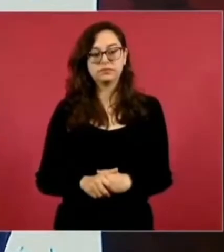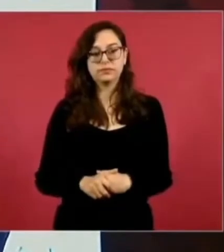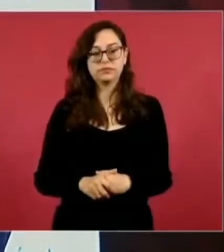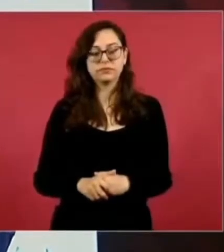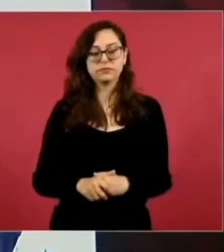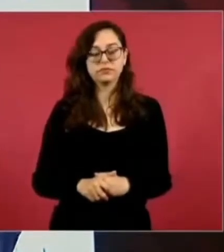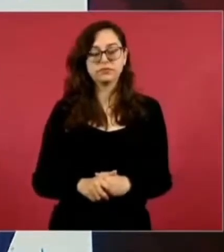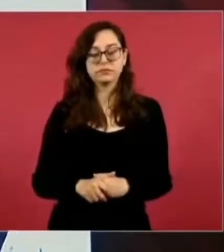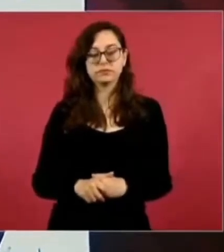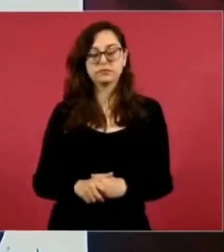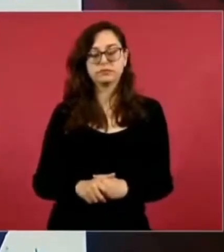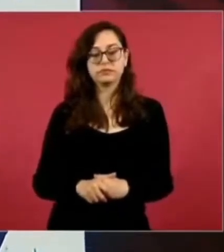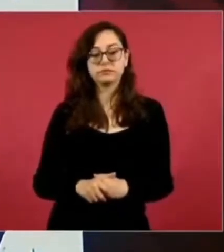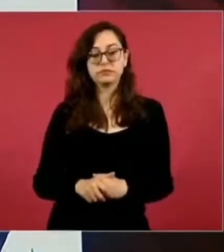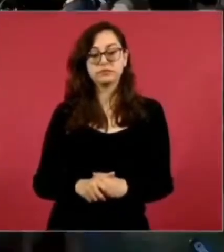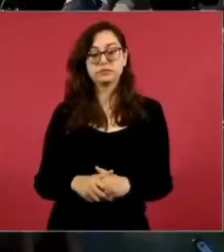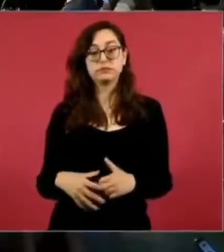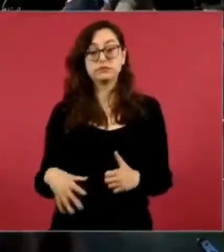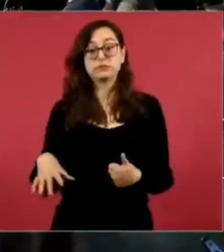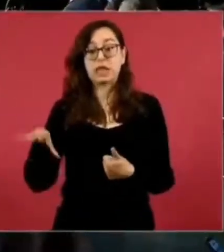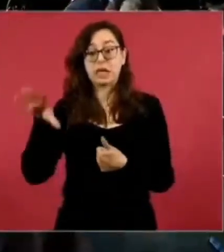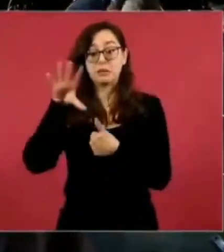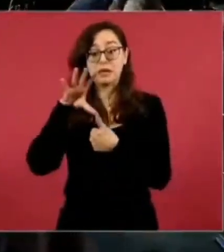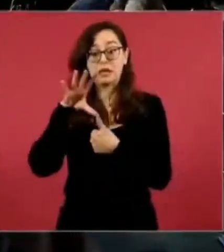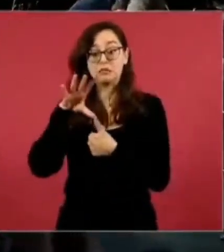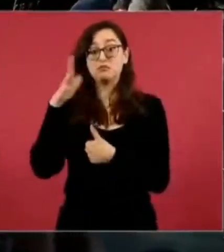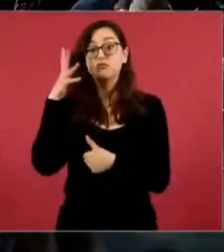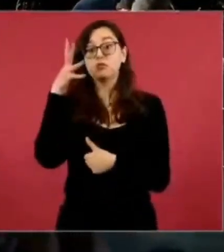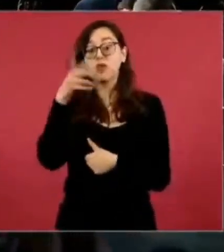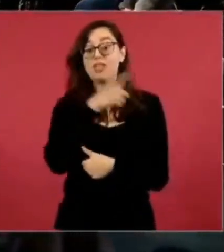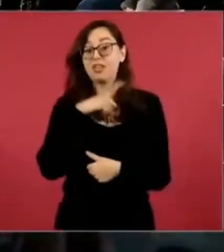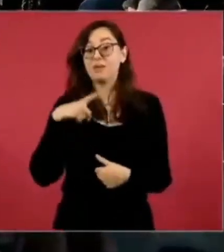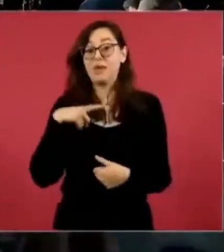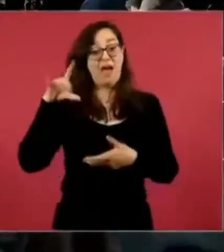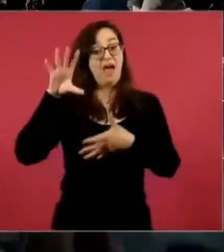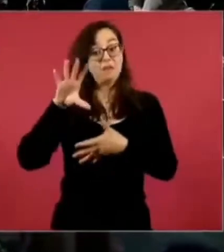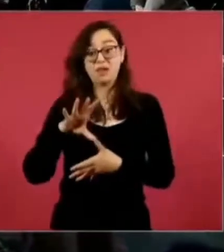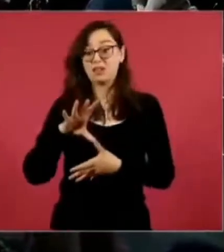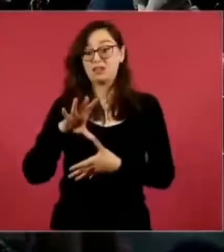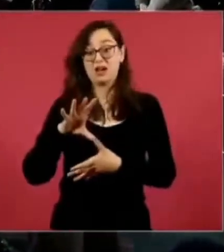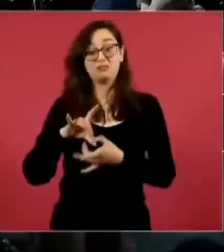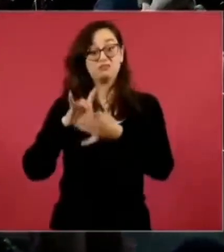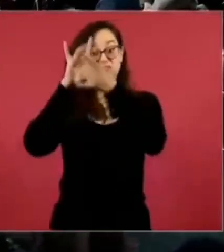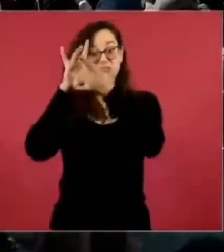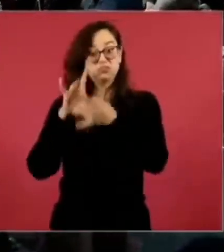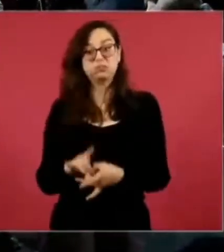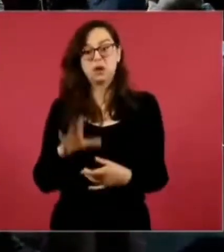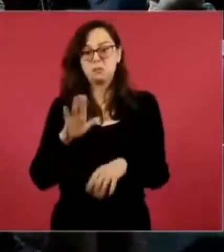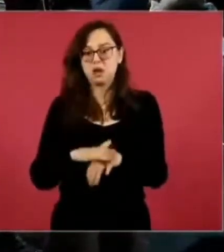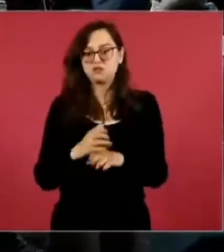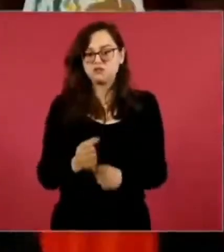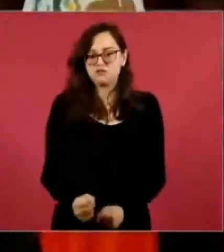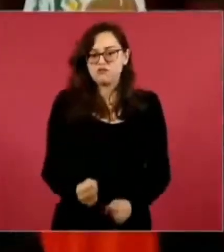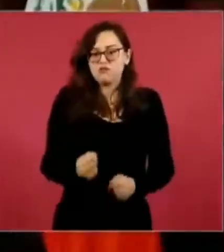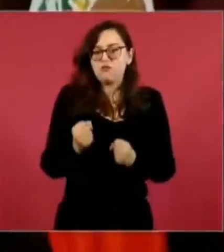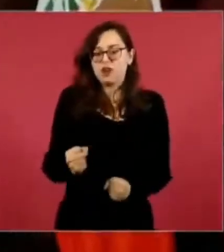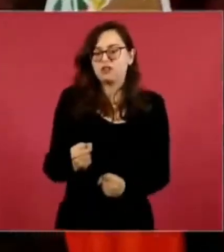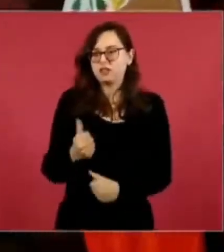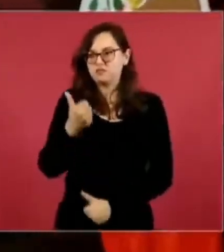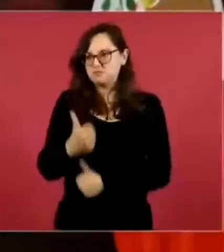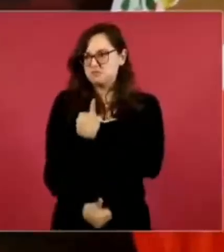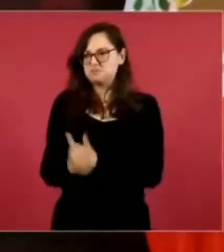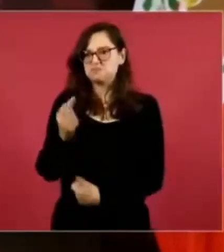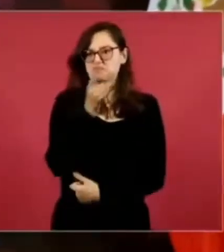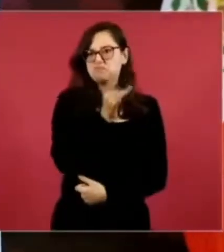incluso no solo América del Norte, sino toda América, para que se convierta en la región más poderosa hacia adelante,